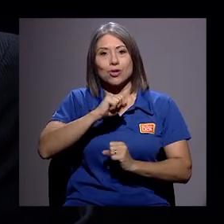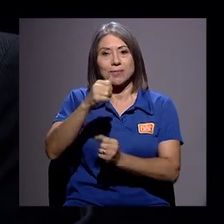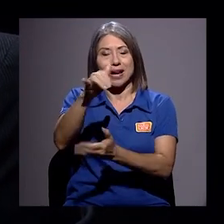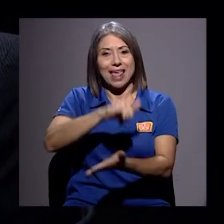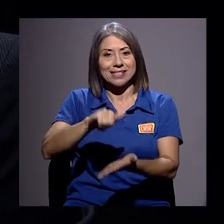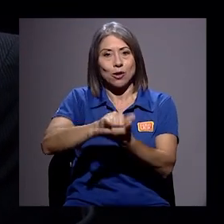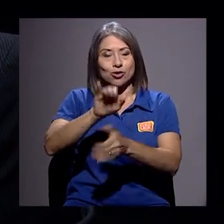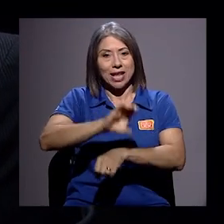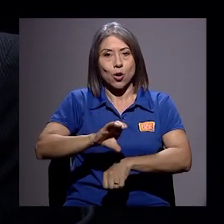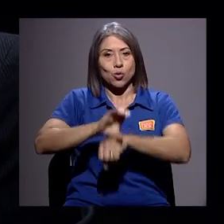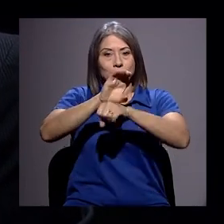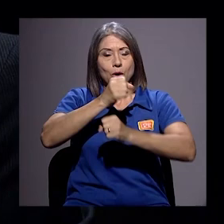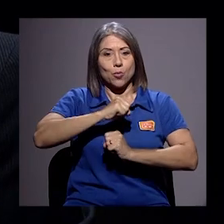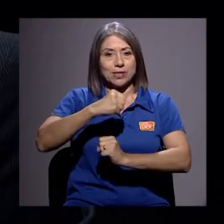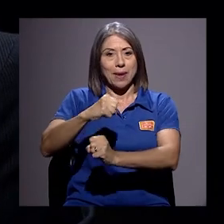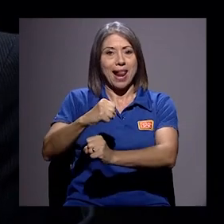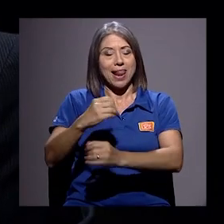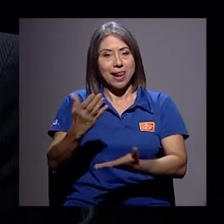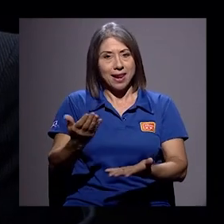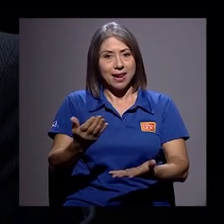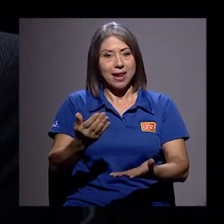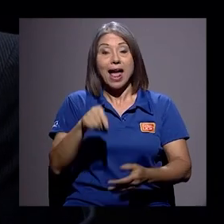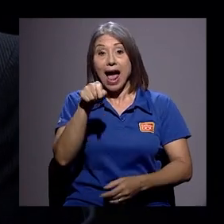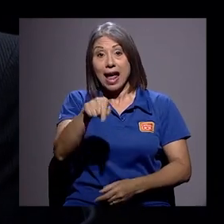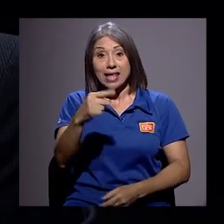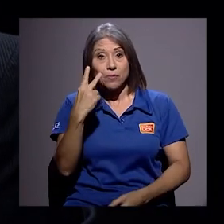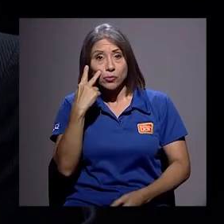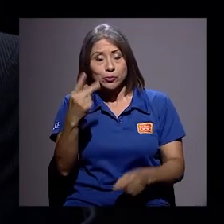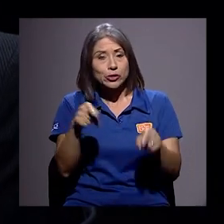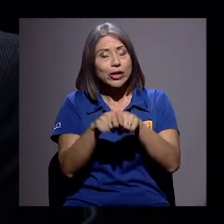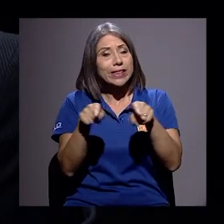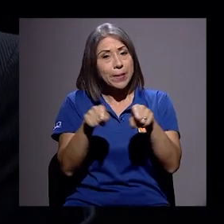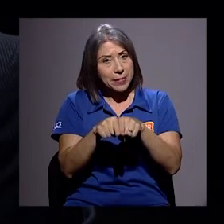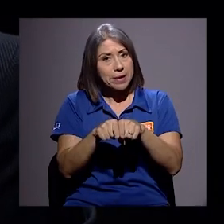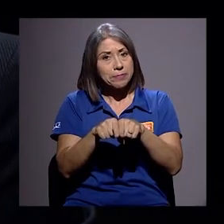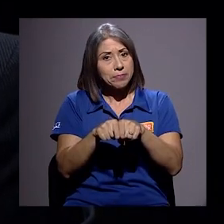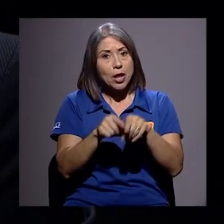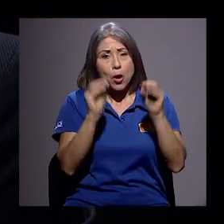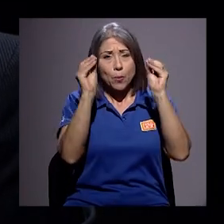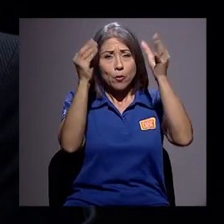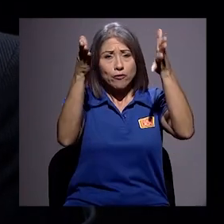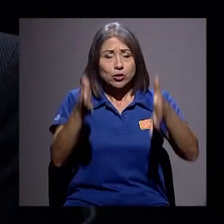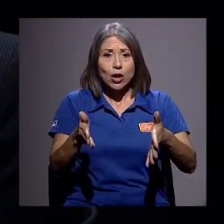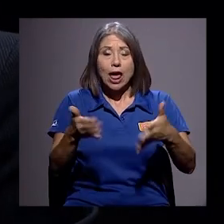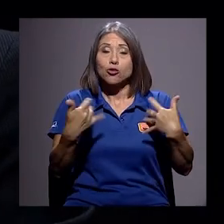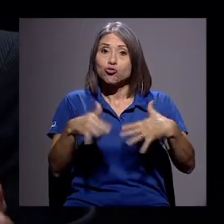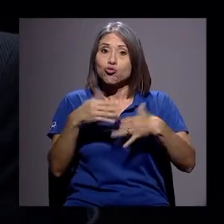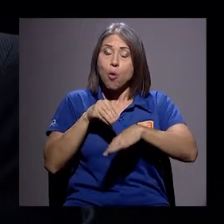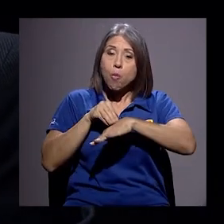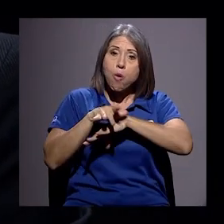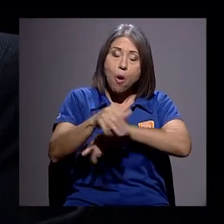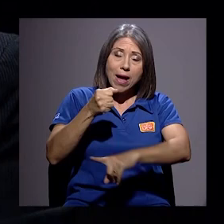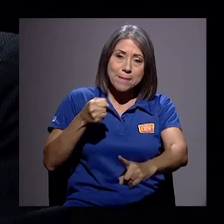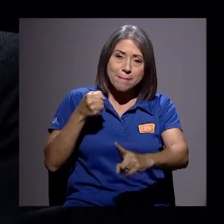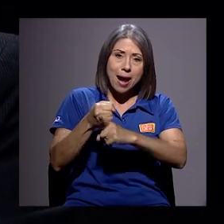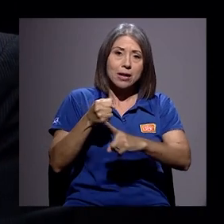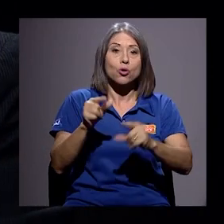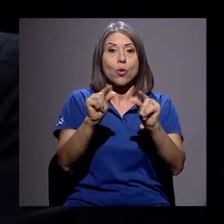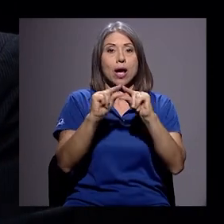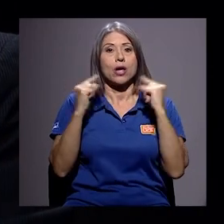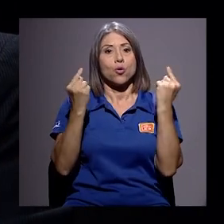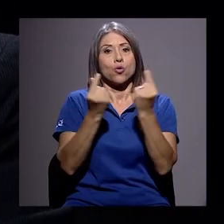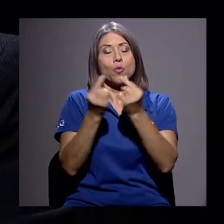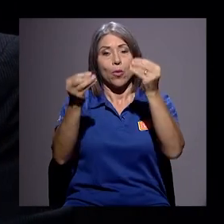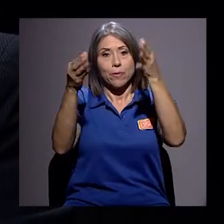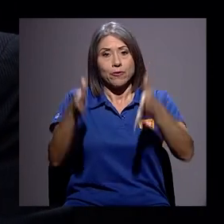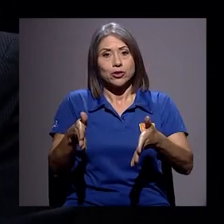jose el consejo municipal propiamente y ahí hemos visto que también el profesorado puede tener un impacto hay un grupo de profesores que también